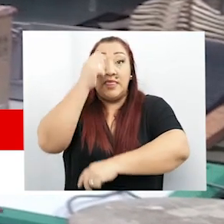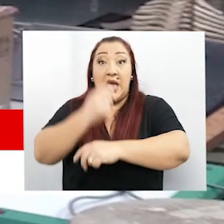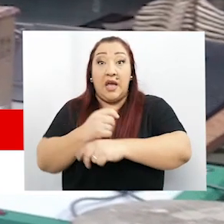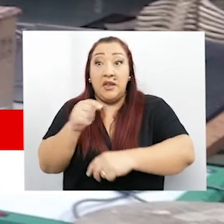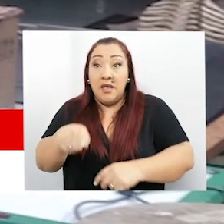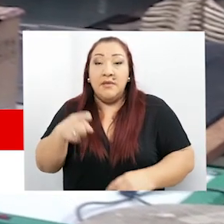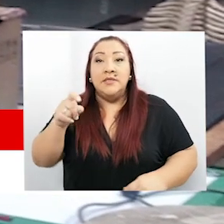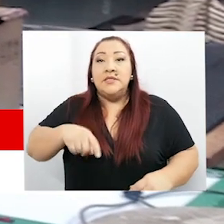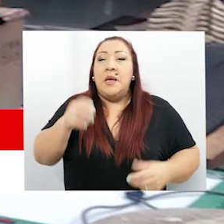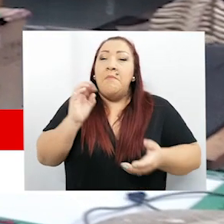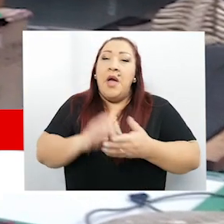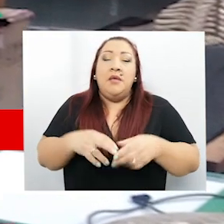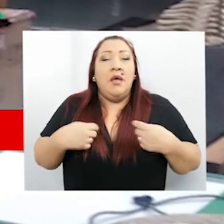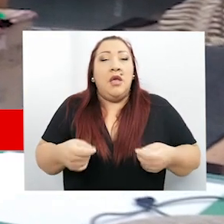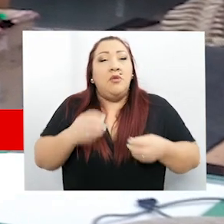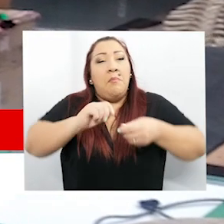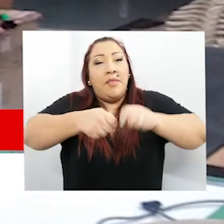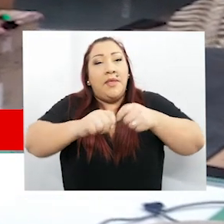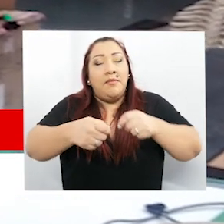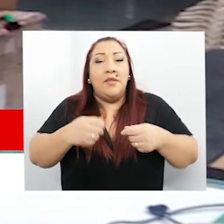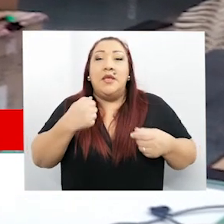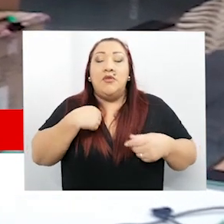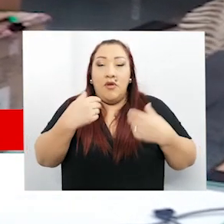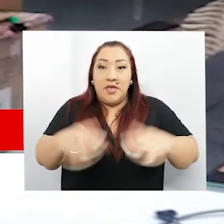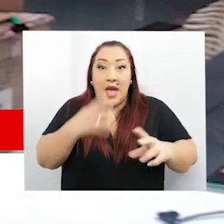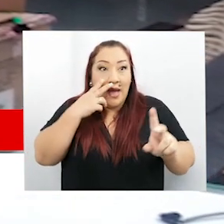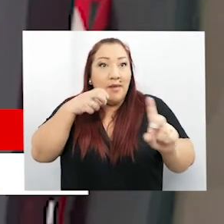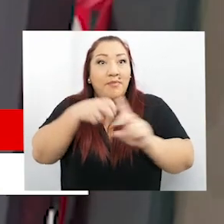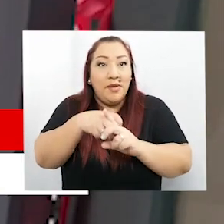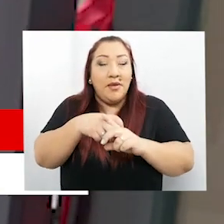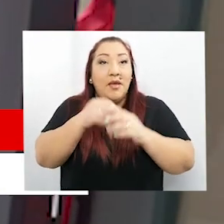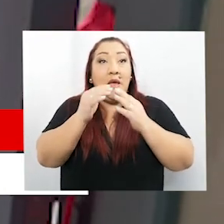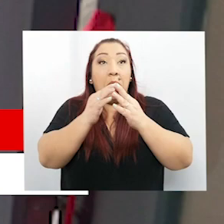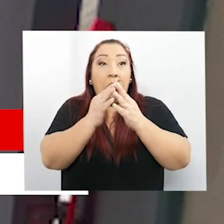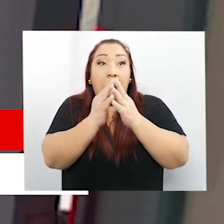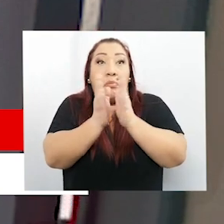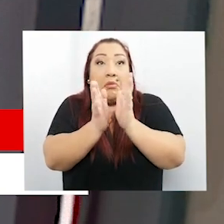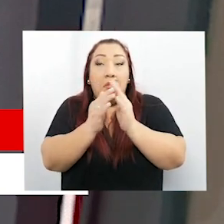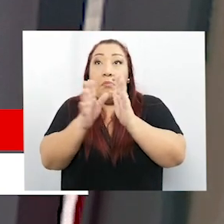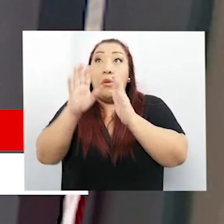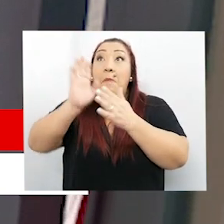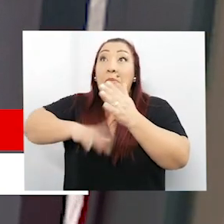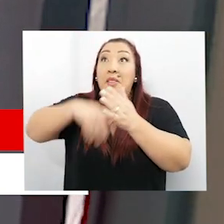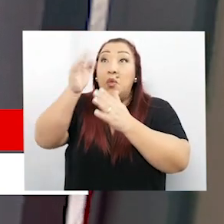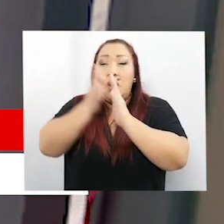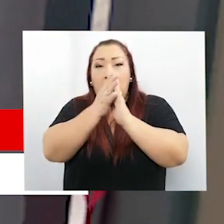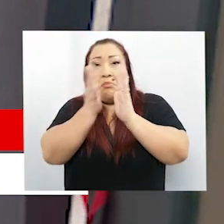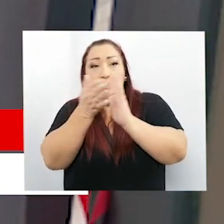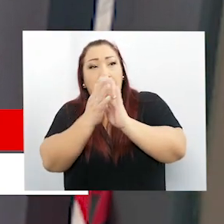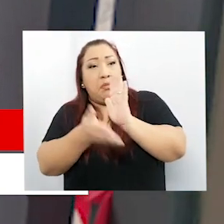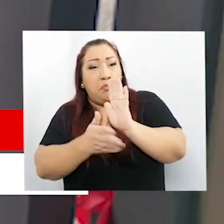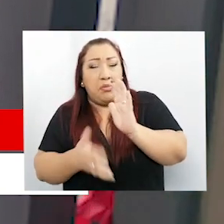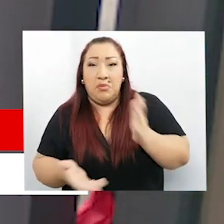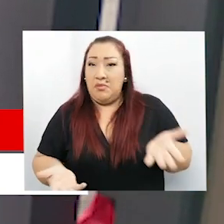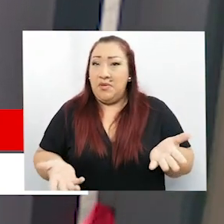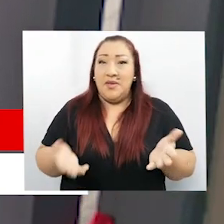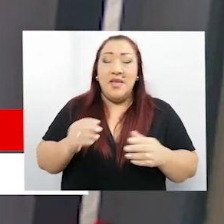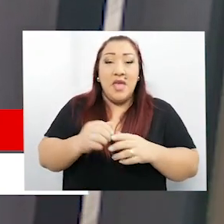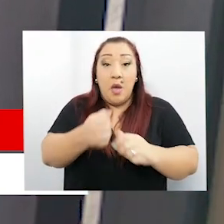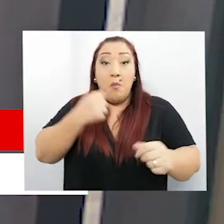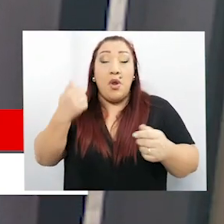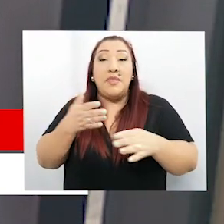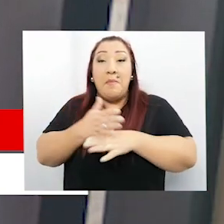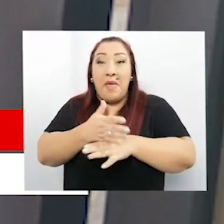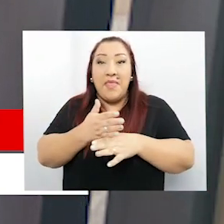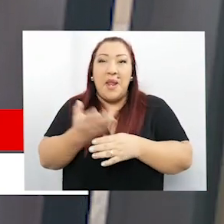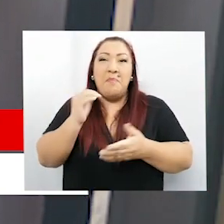región de Tacna, demandarán más gastos de mantenimiento. Evidenciamos desprendimientos de las capas de pintura en los muros exteriores